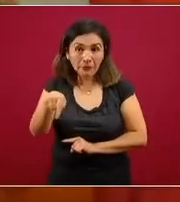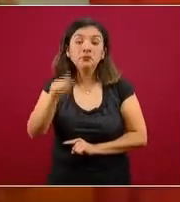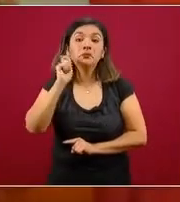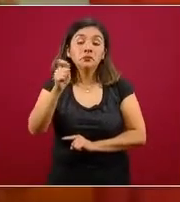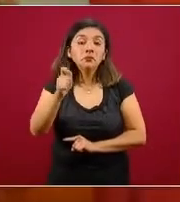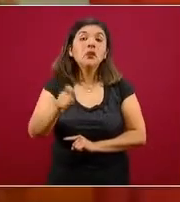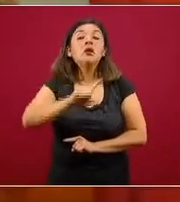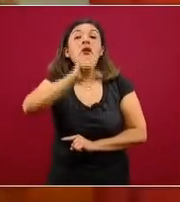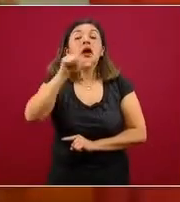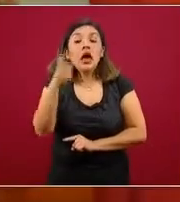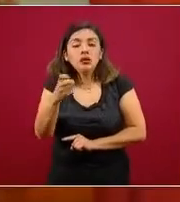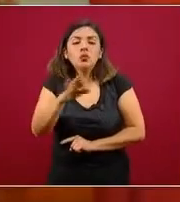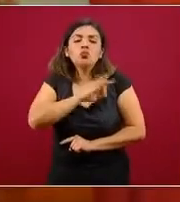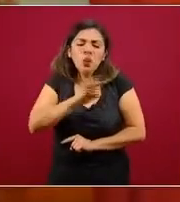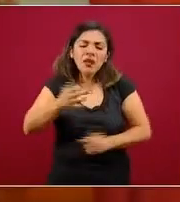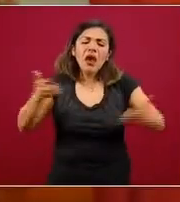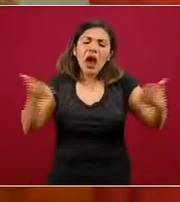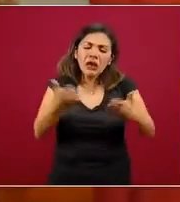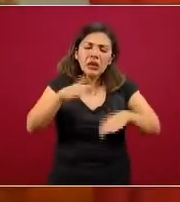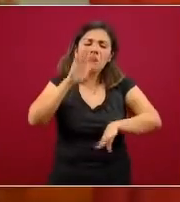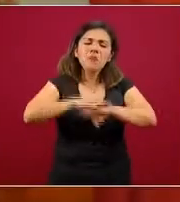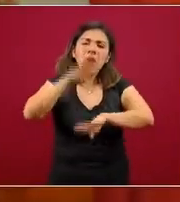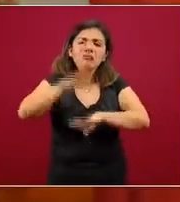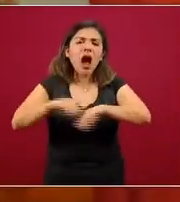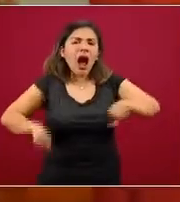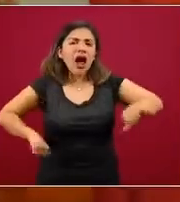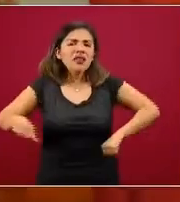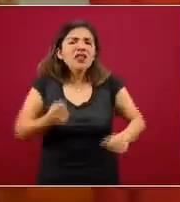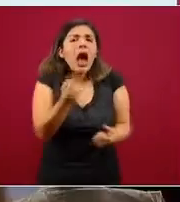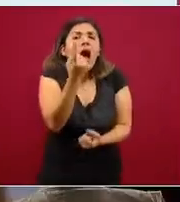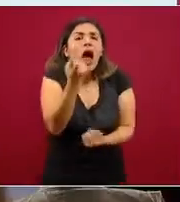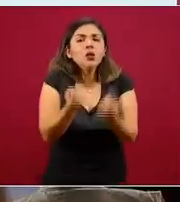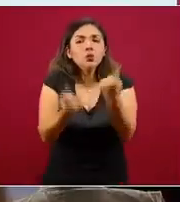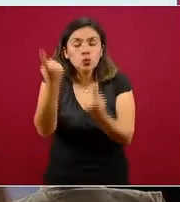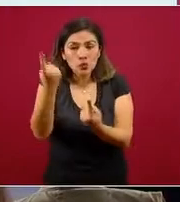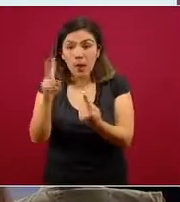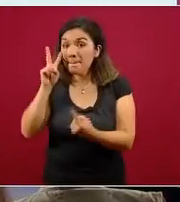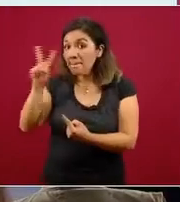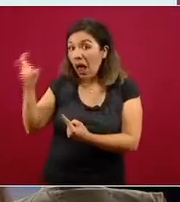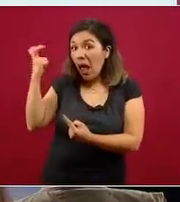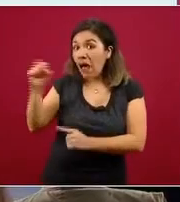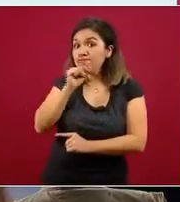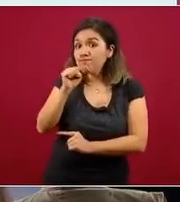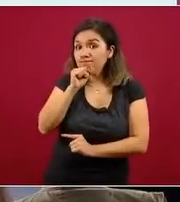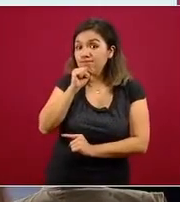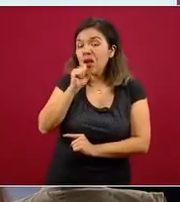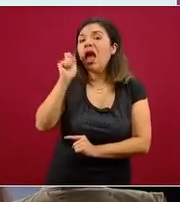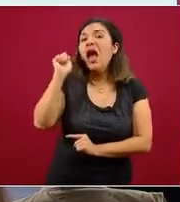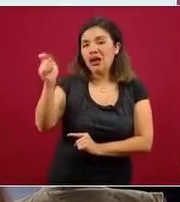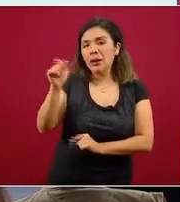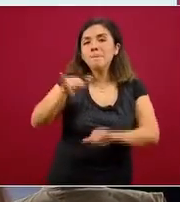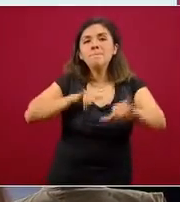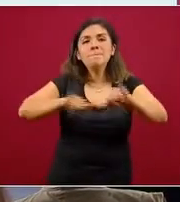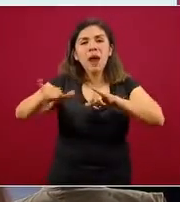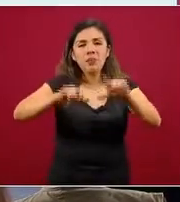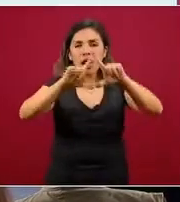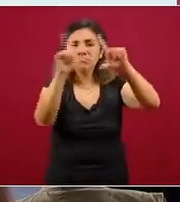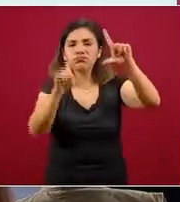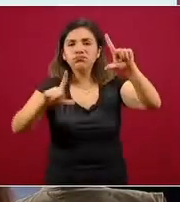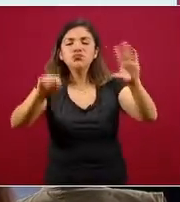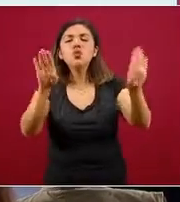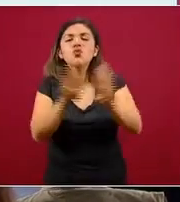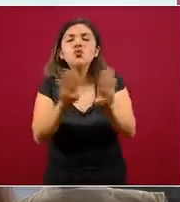eso en un momento determinado permite realizar ciertas actividades. Si vemos la siguiente diapositiva, es precisamente el mapa de cómo